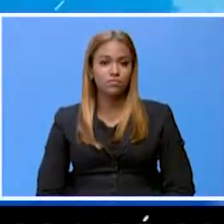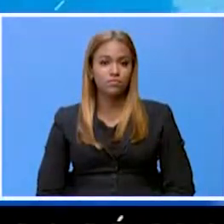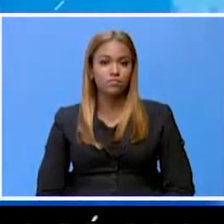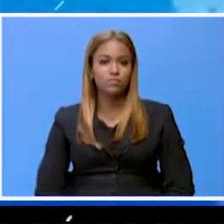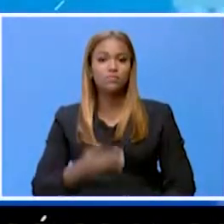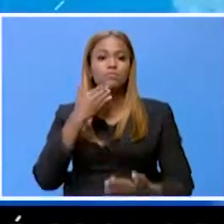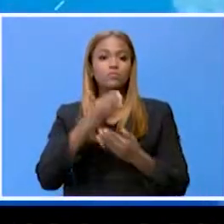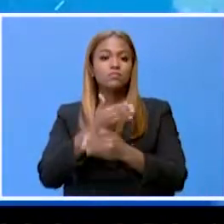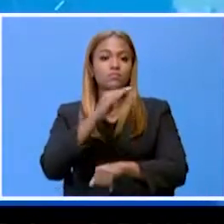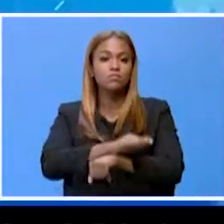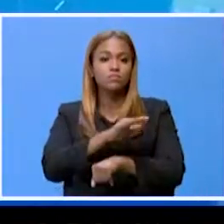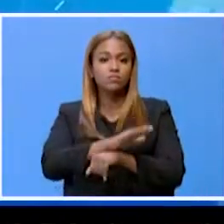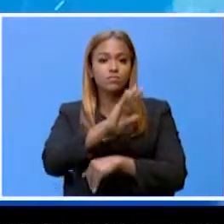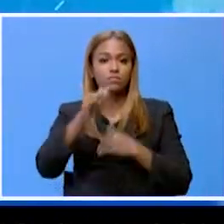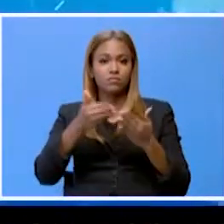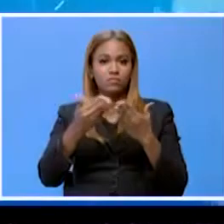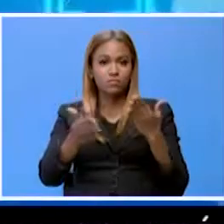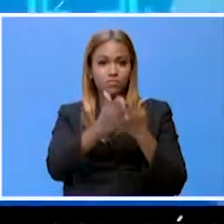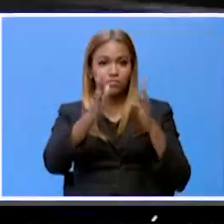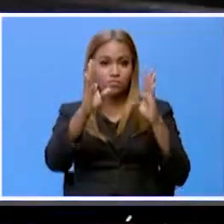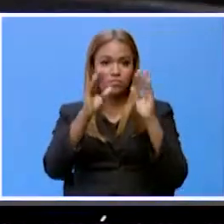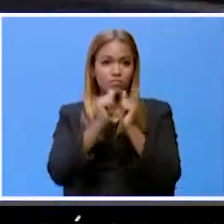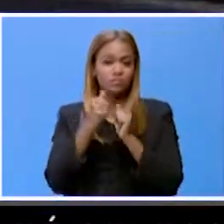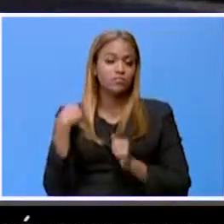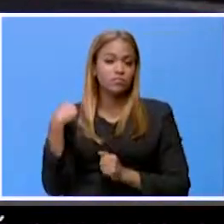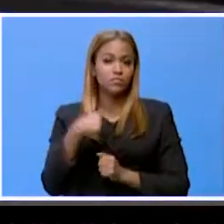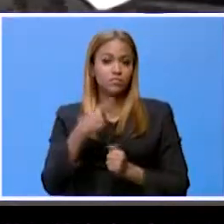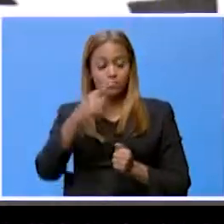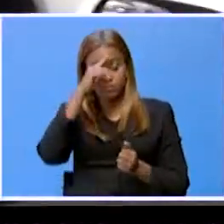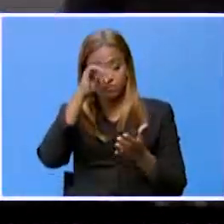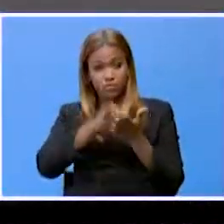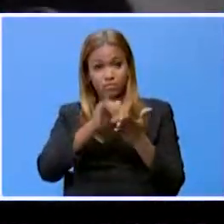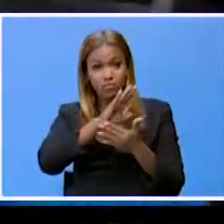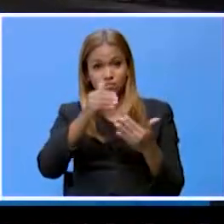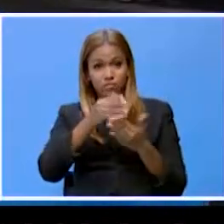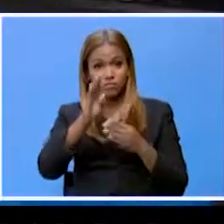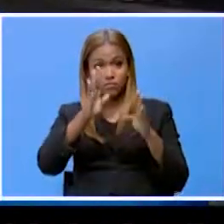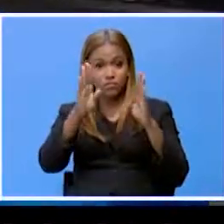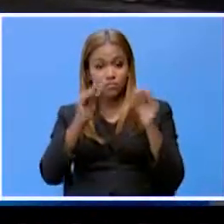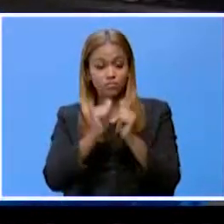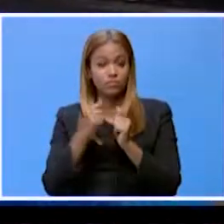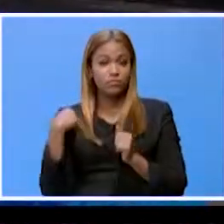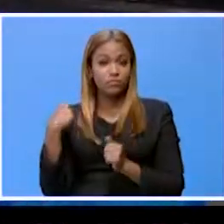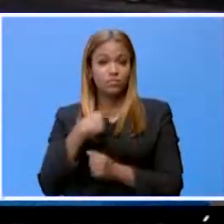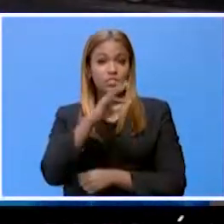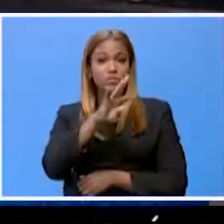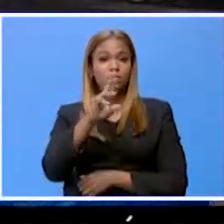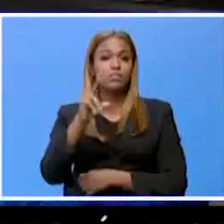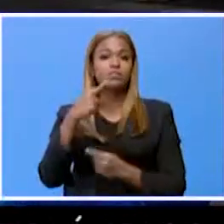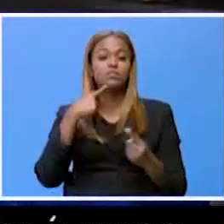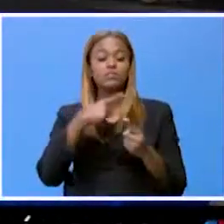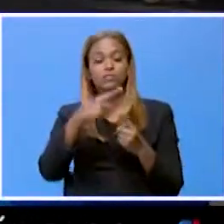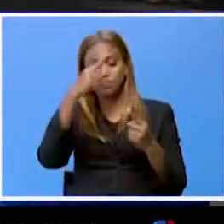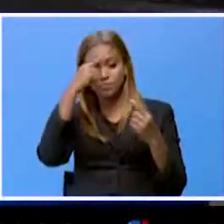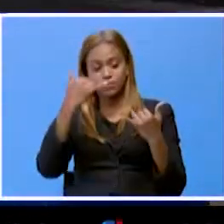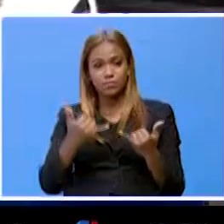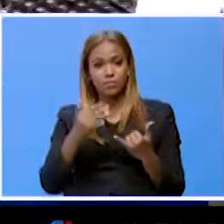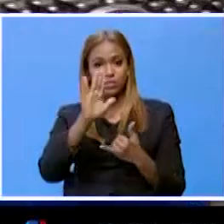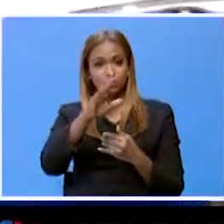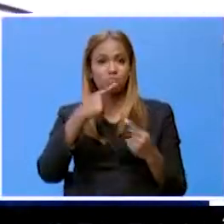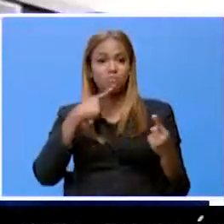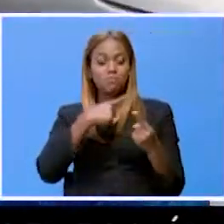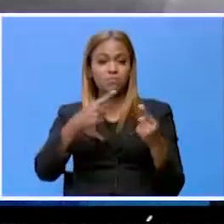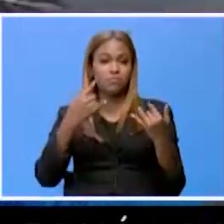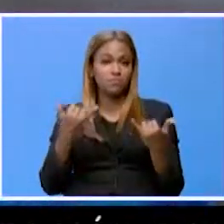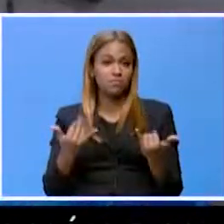Buenas tardes, Rafaelina, y buenas tardes, por supuesto, a nuestros televidentes de 4RD Noticias en esta su